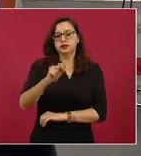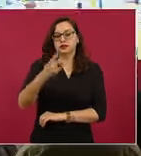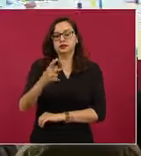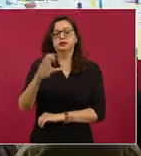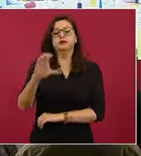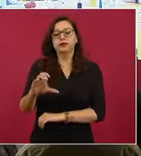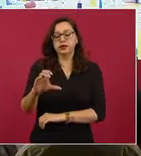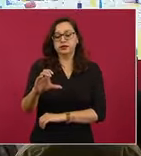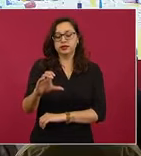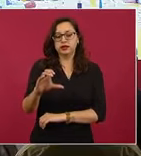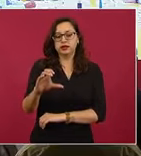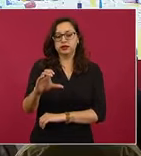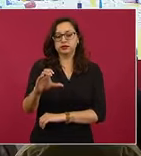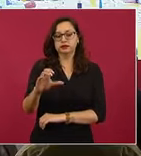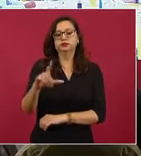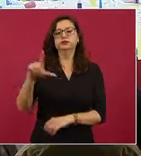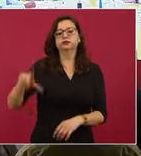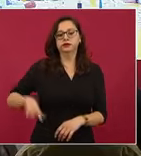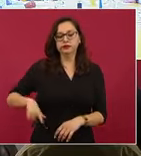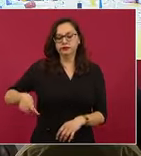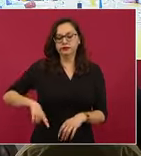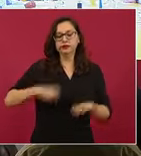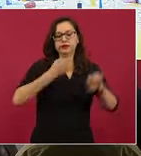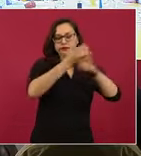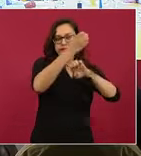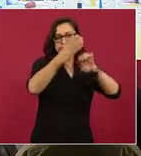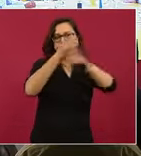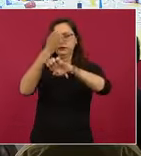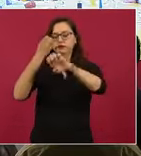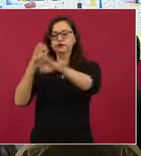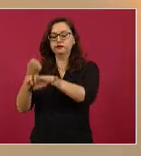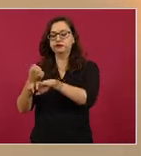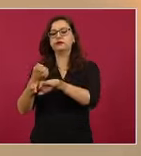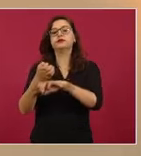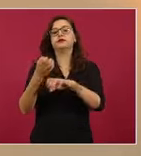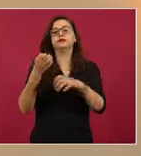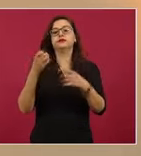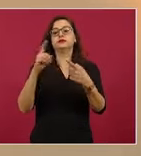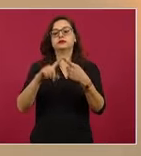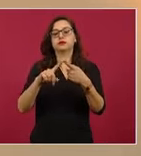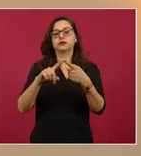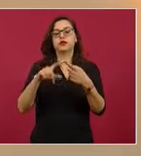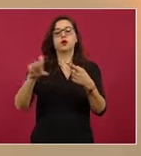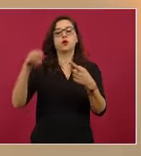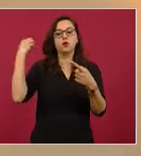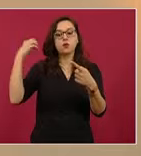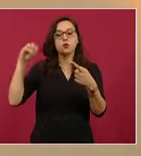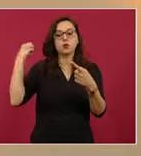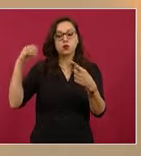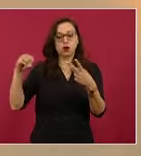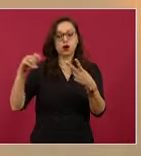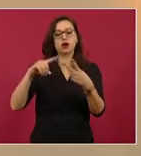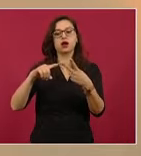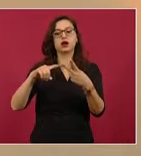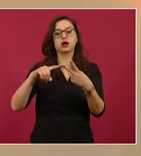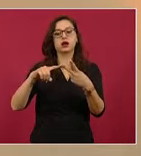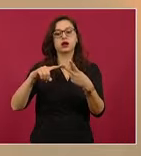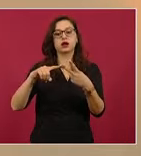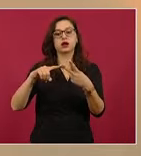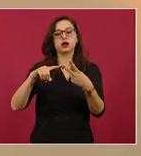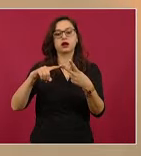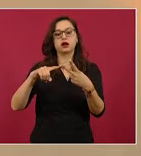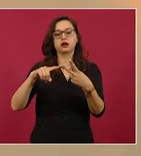Protección Ciudadana, los gobiernos de los estados, en este caso el estado de Oaxaca, el estado